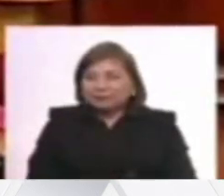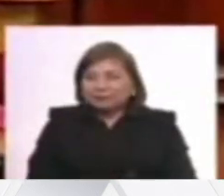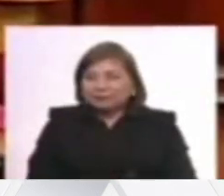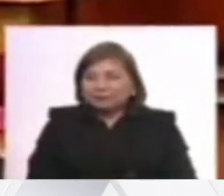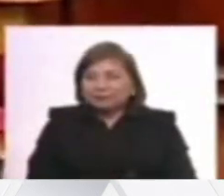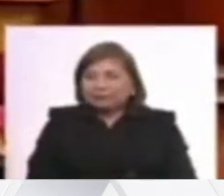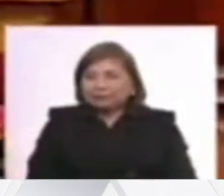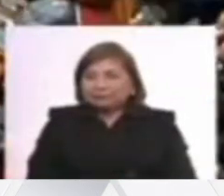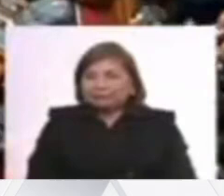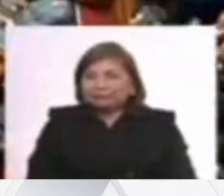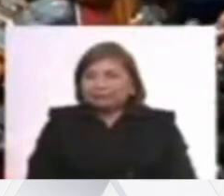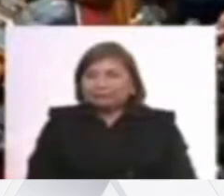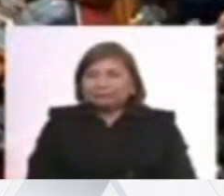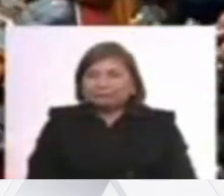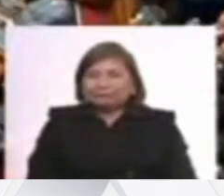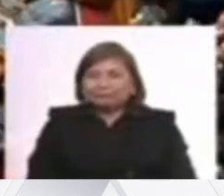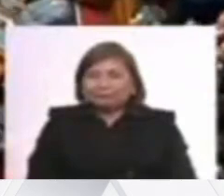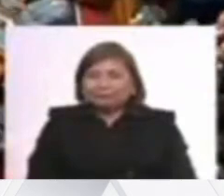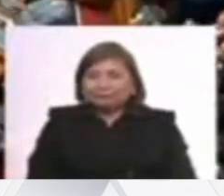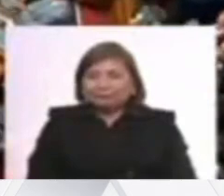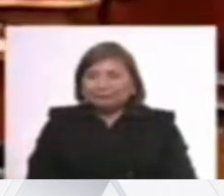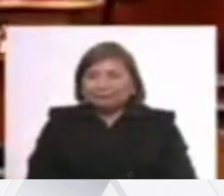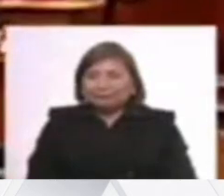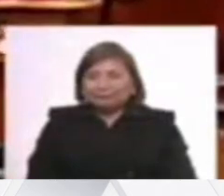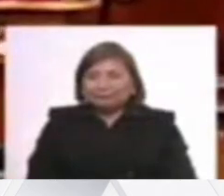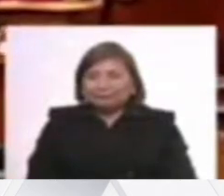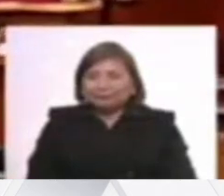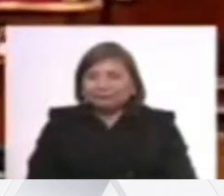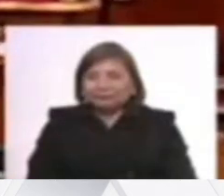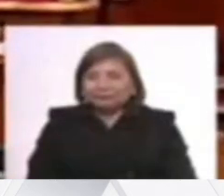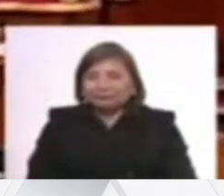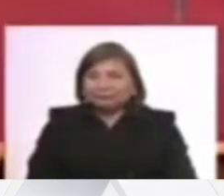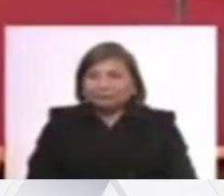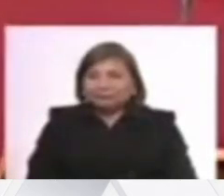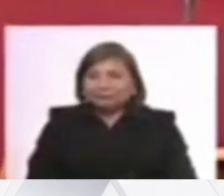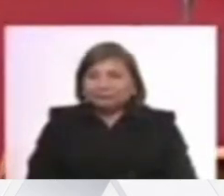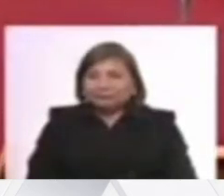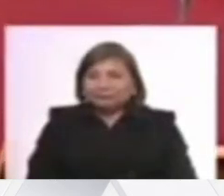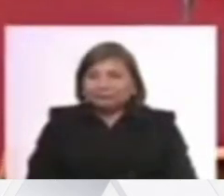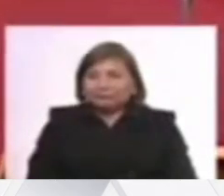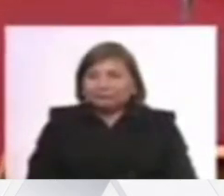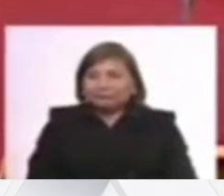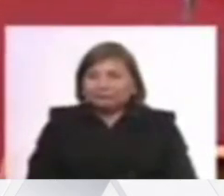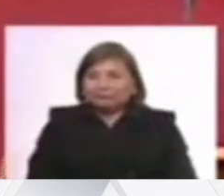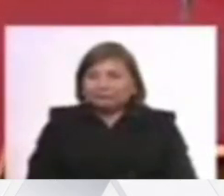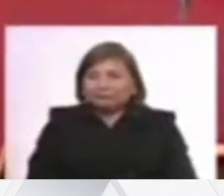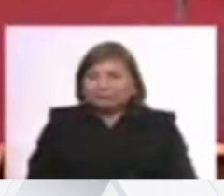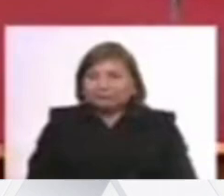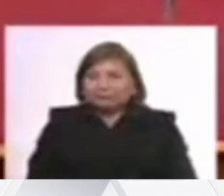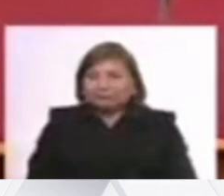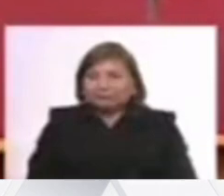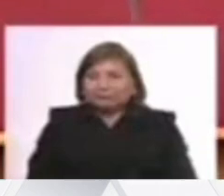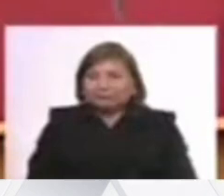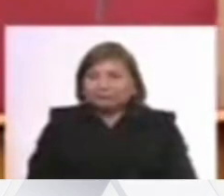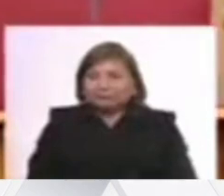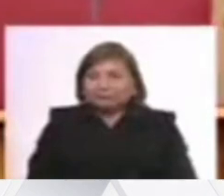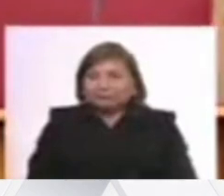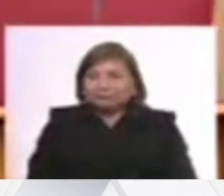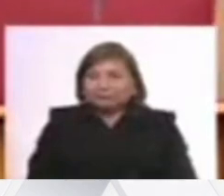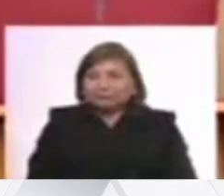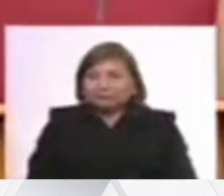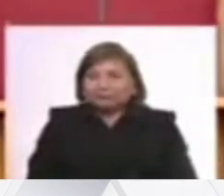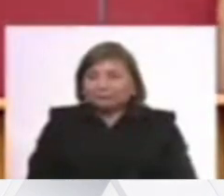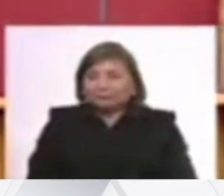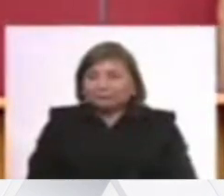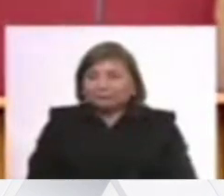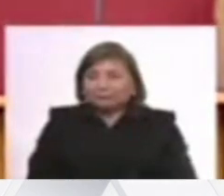Boluarte, en su primer mensaje a la nación como presidente, pidió a las fuerzas políticas de su país unidad, disposición y tiempo